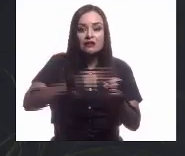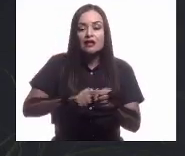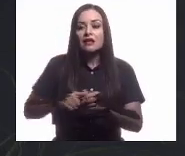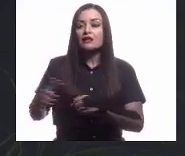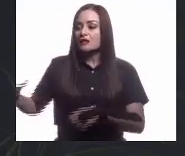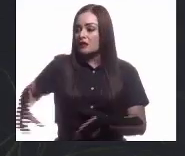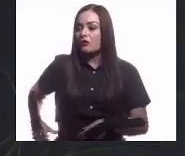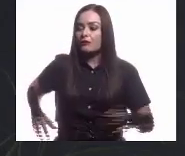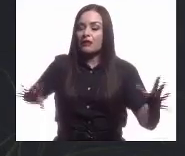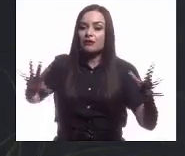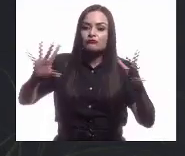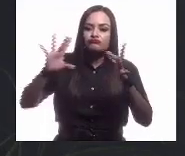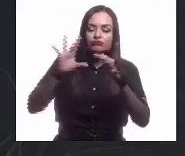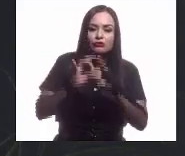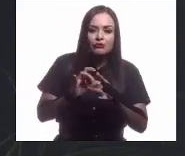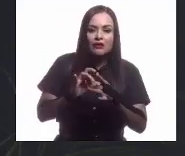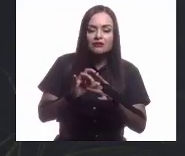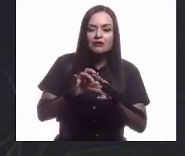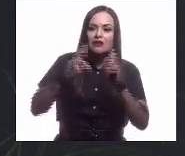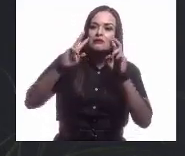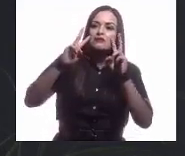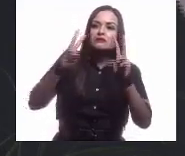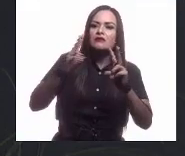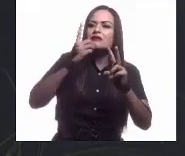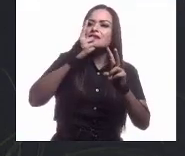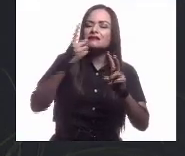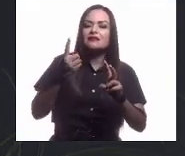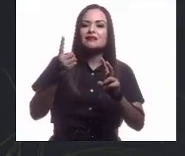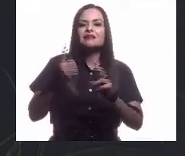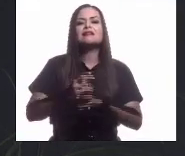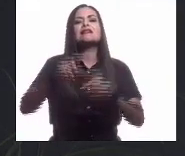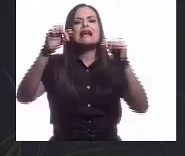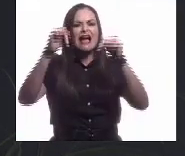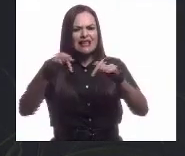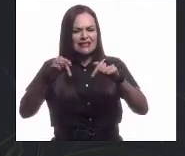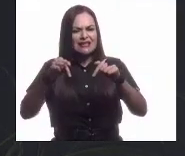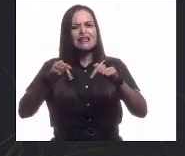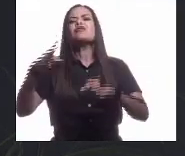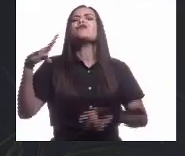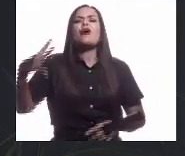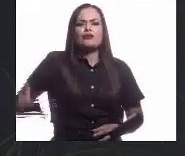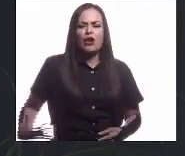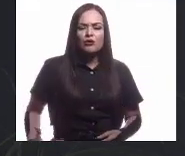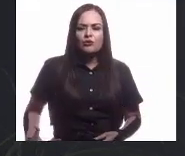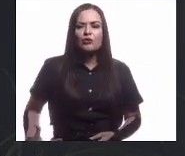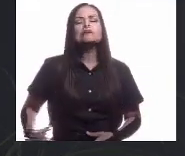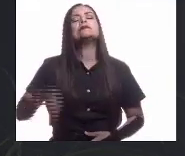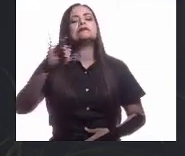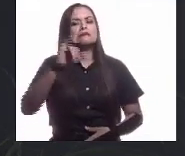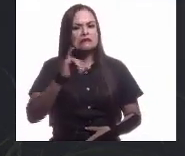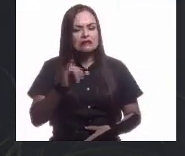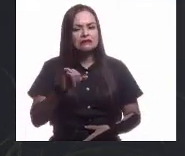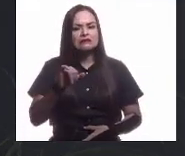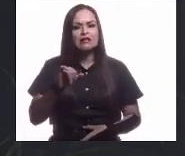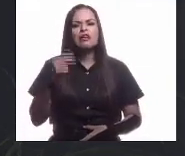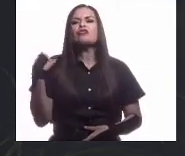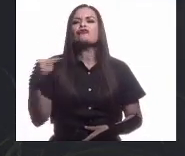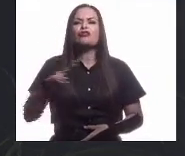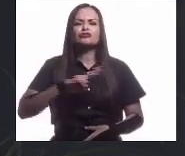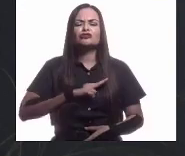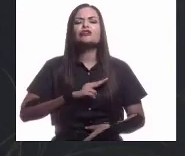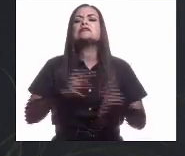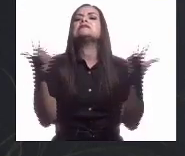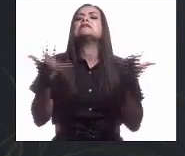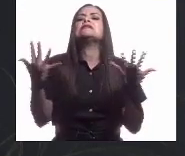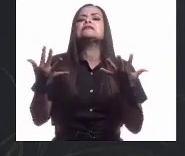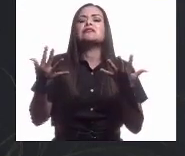mañana nuestra obra y podemos decir con satisfacción, acaso con orgullo, que fuimos los constructores del